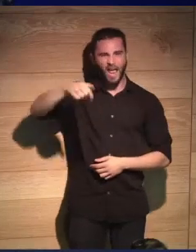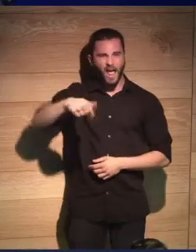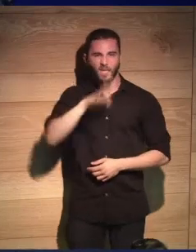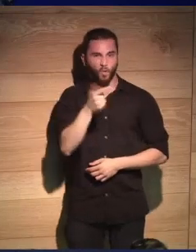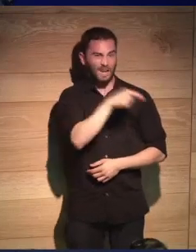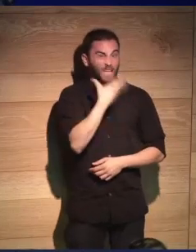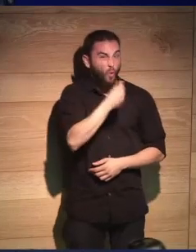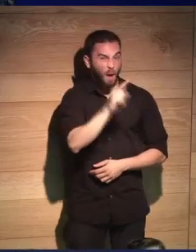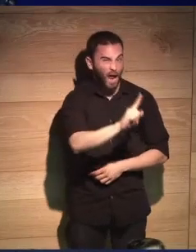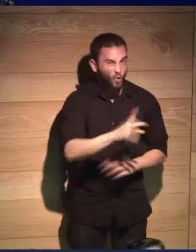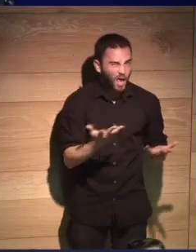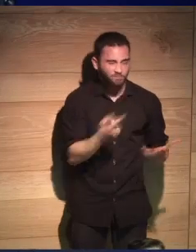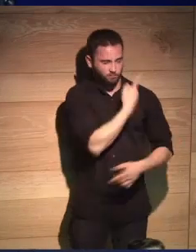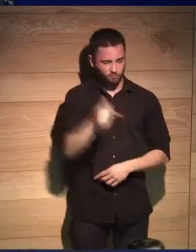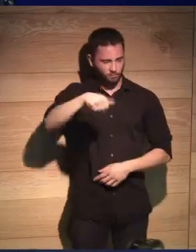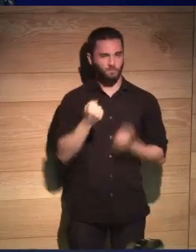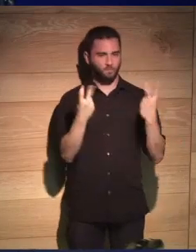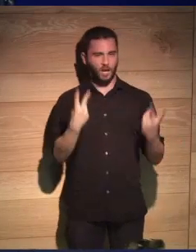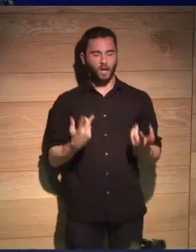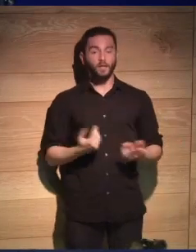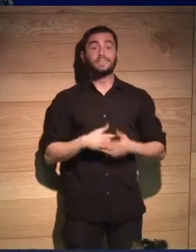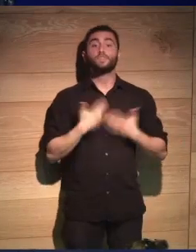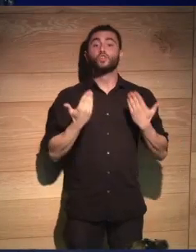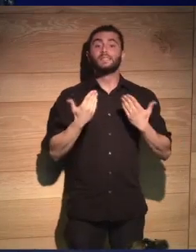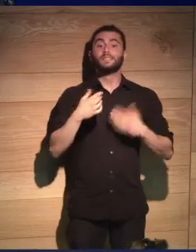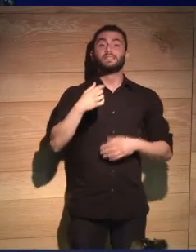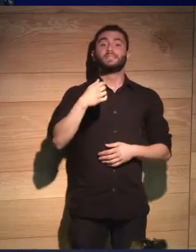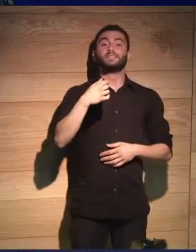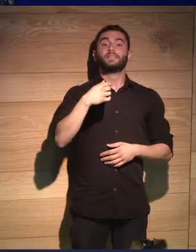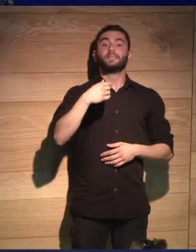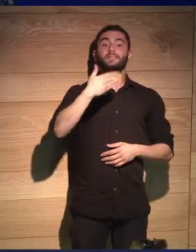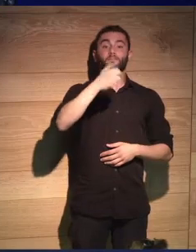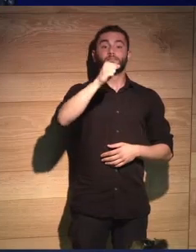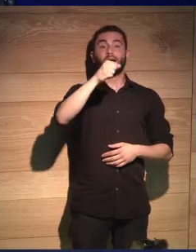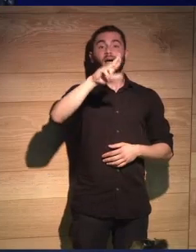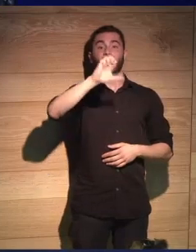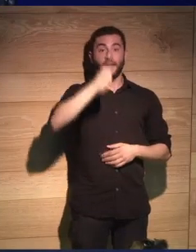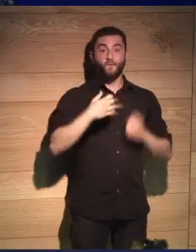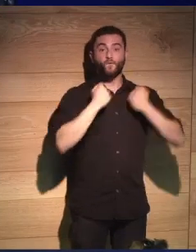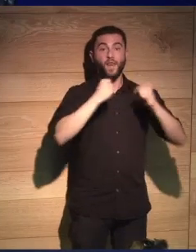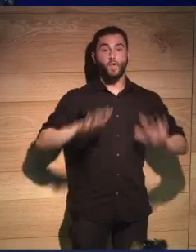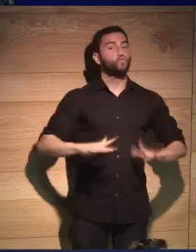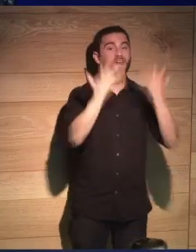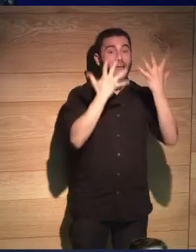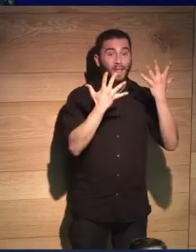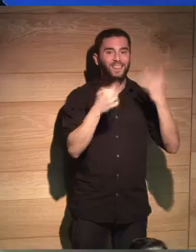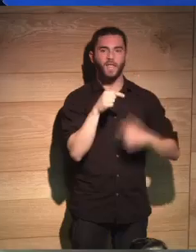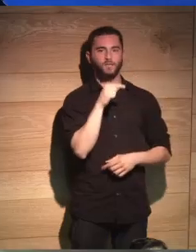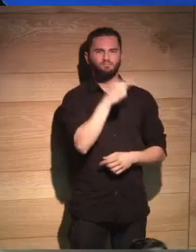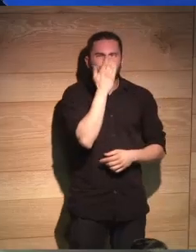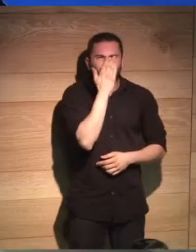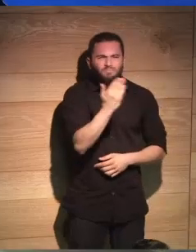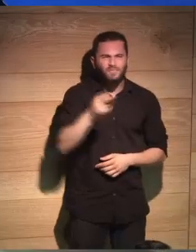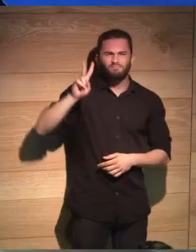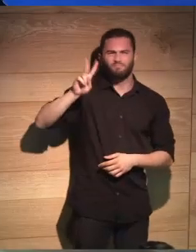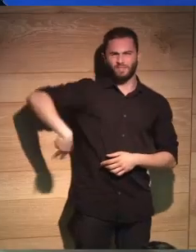escribe, porque yo creo que lo que hay que agradecerle a Barea en La Forja de un Rebelde es que es absolutamente sincero. Entonces, en